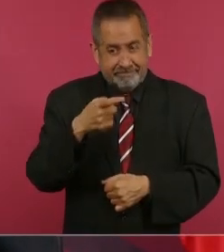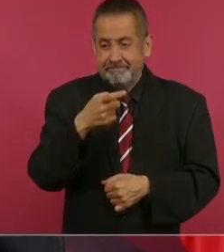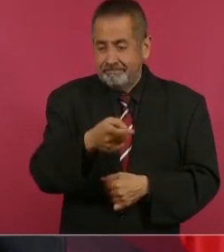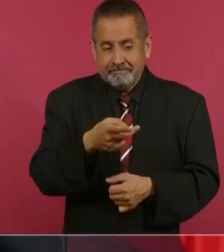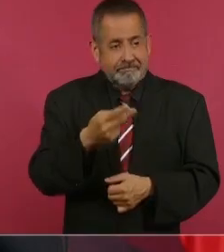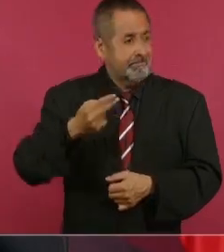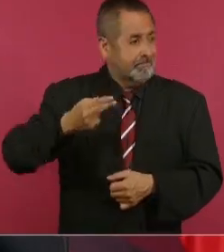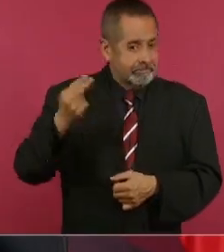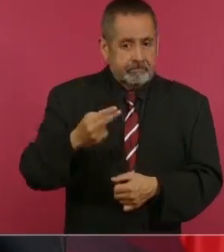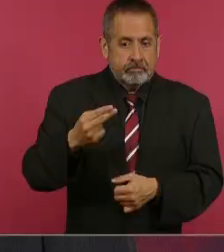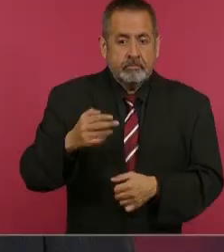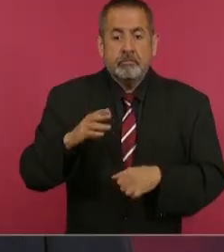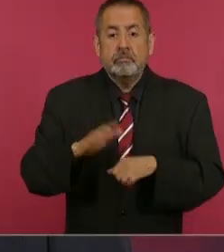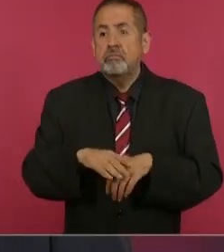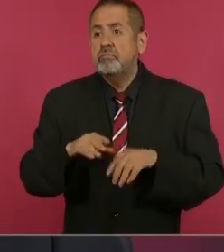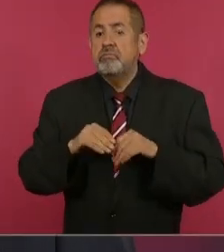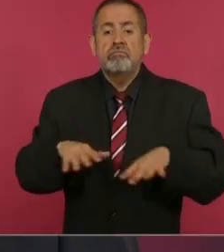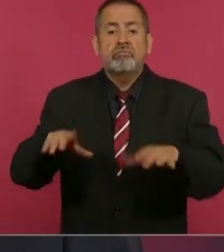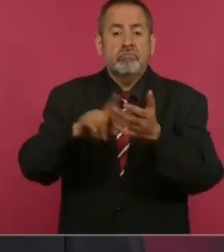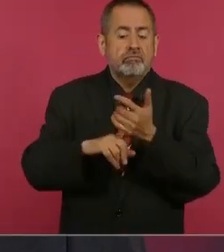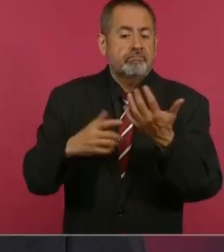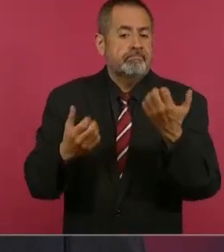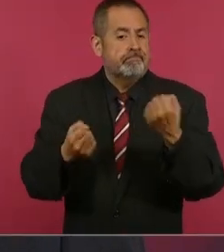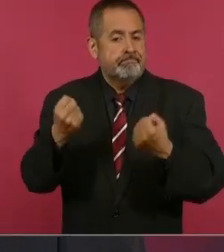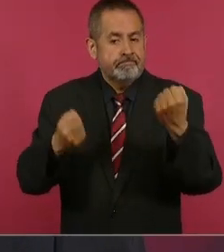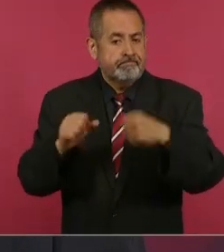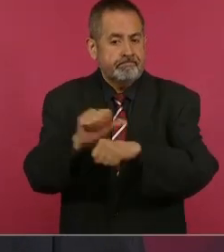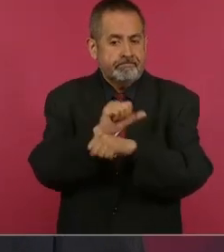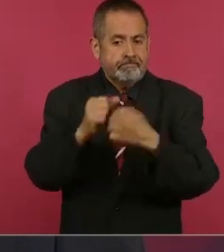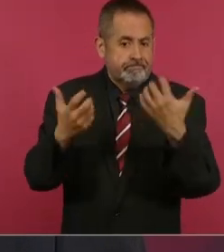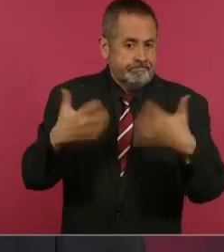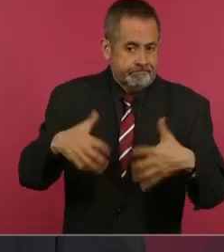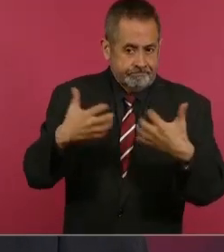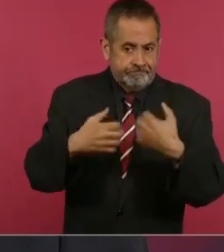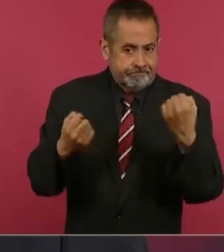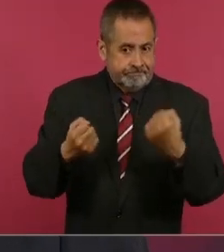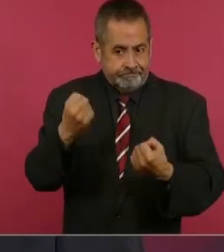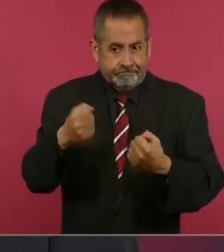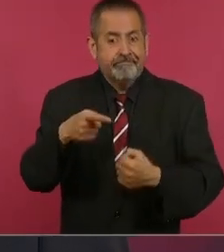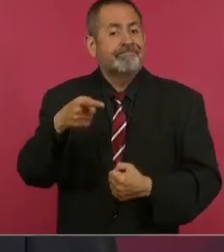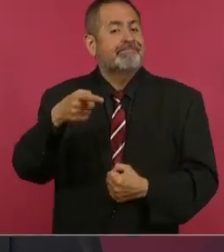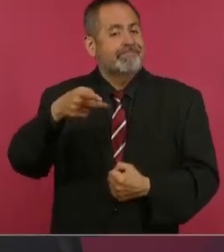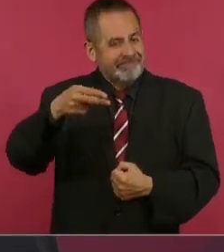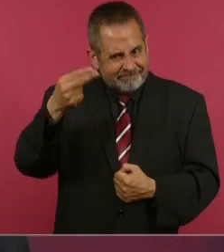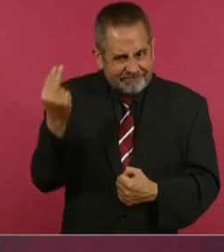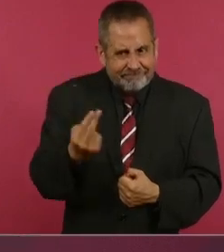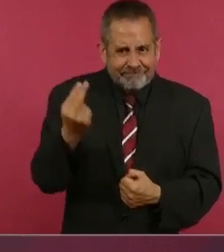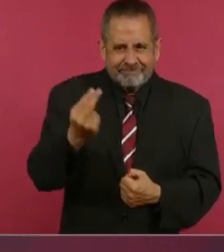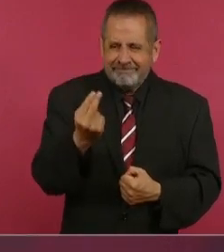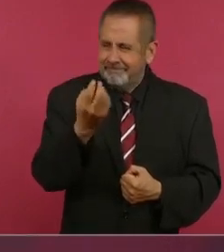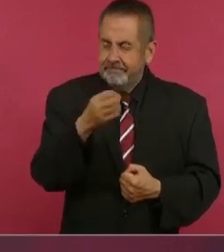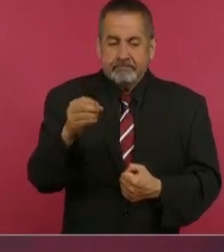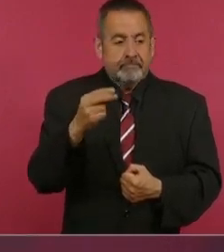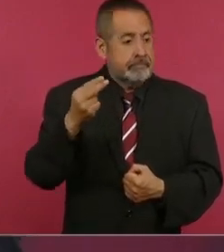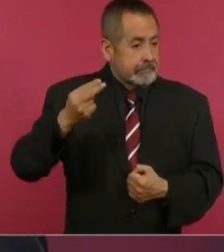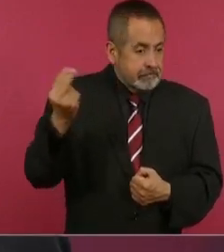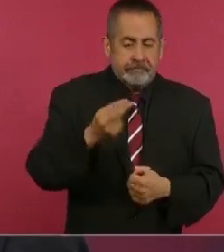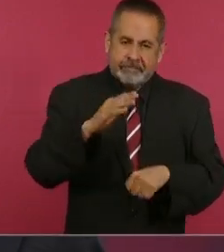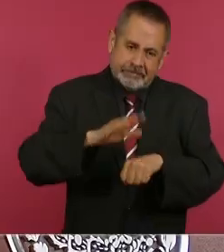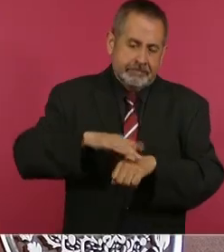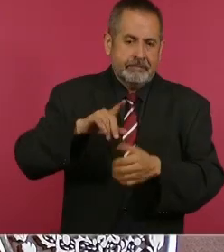Porque toda la industria automotriz va a necesitar